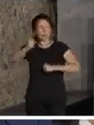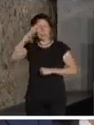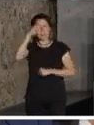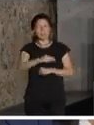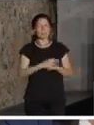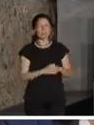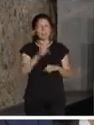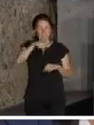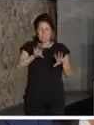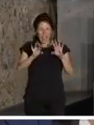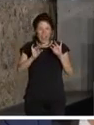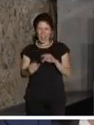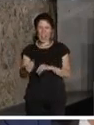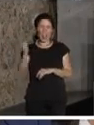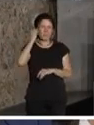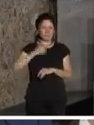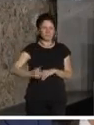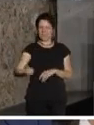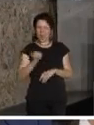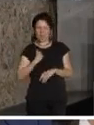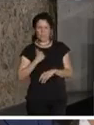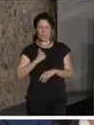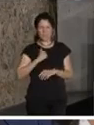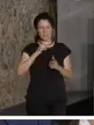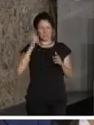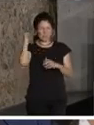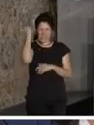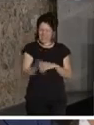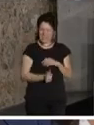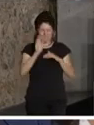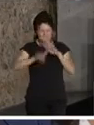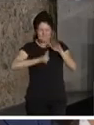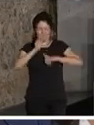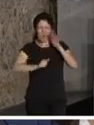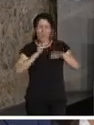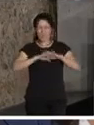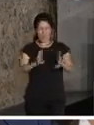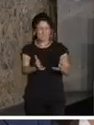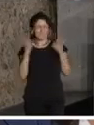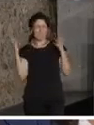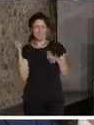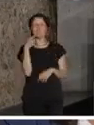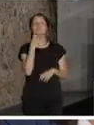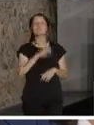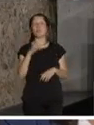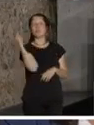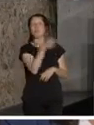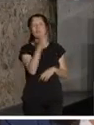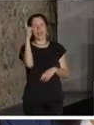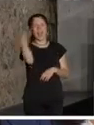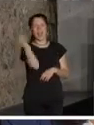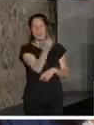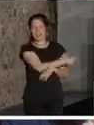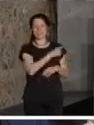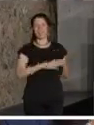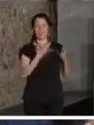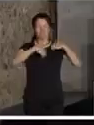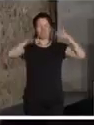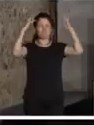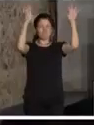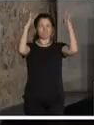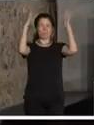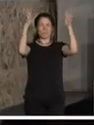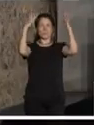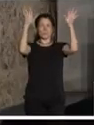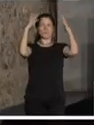esquilman esta tierra que sacan vuestra riqueza para tener ingentes beneficios esa es Irene de Miguel